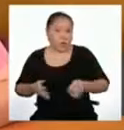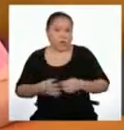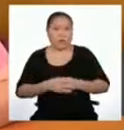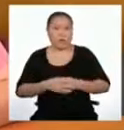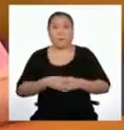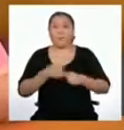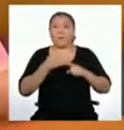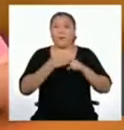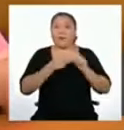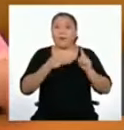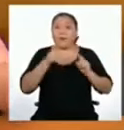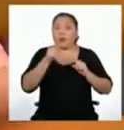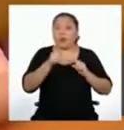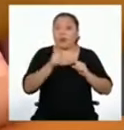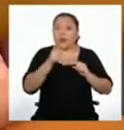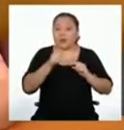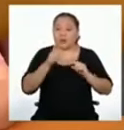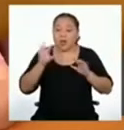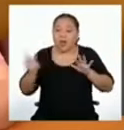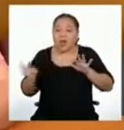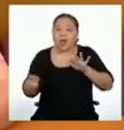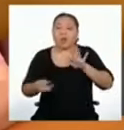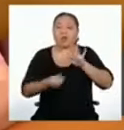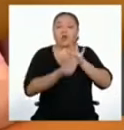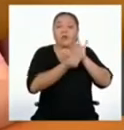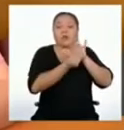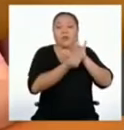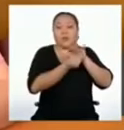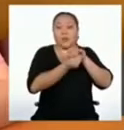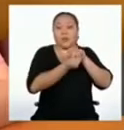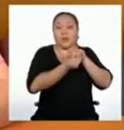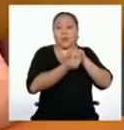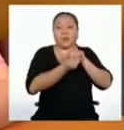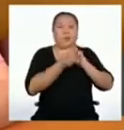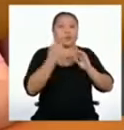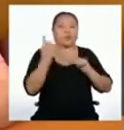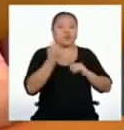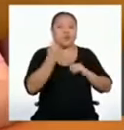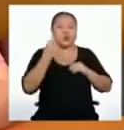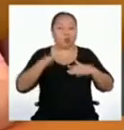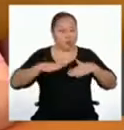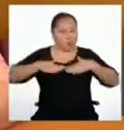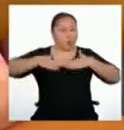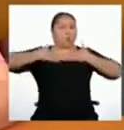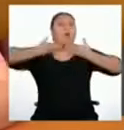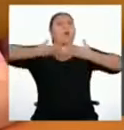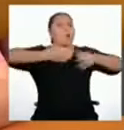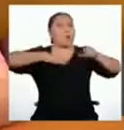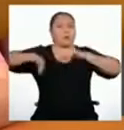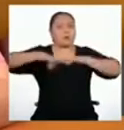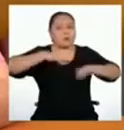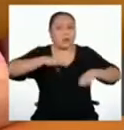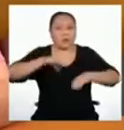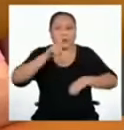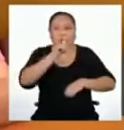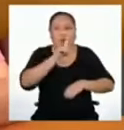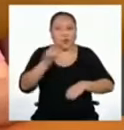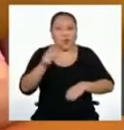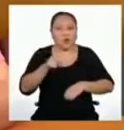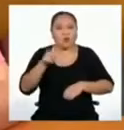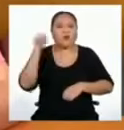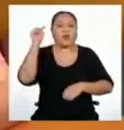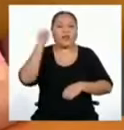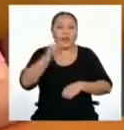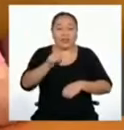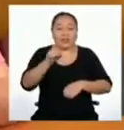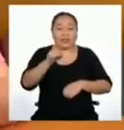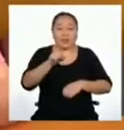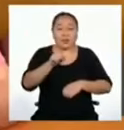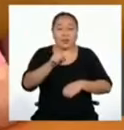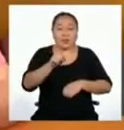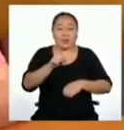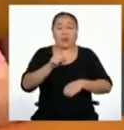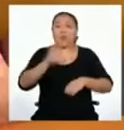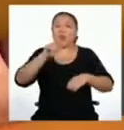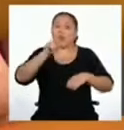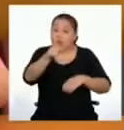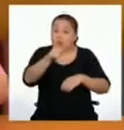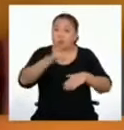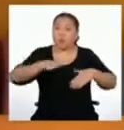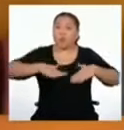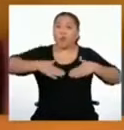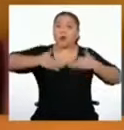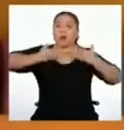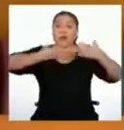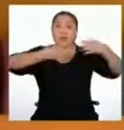a esa noción hay que completarla. No solo es facultad de hacer algo, sino que ese algo tiene que